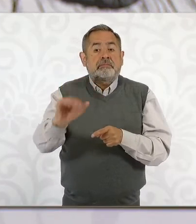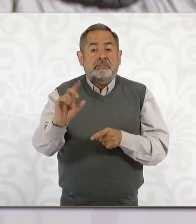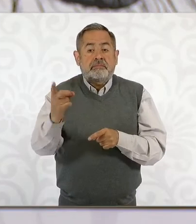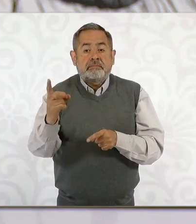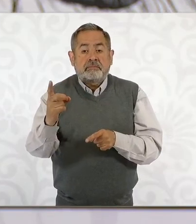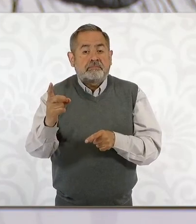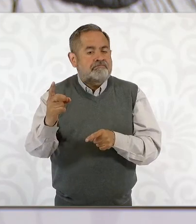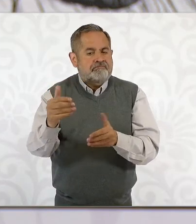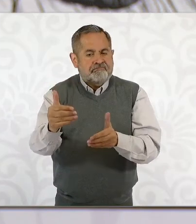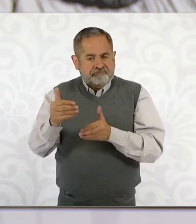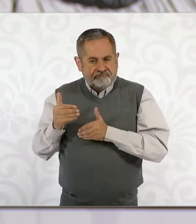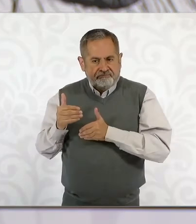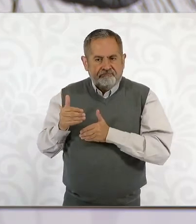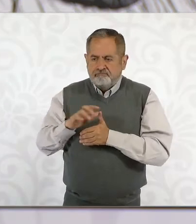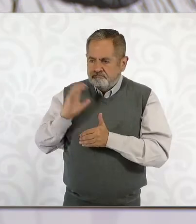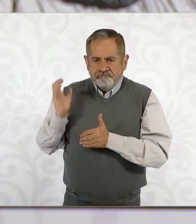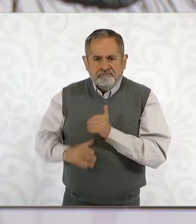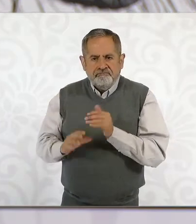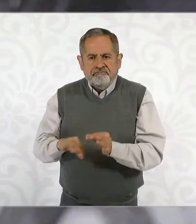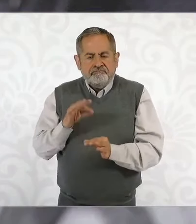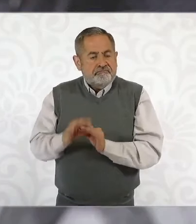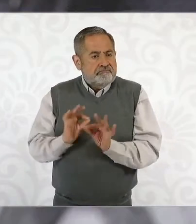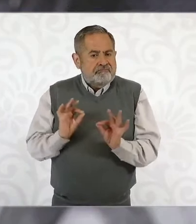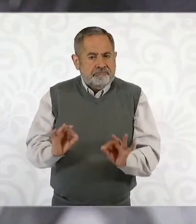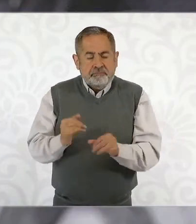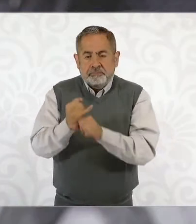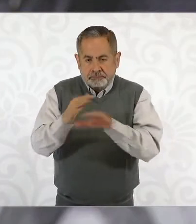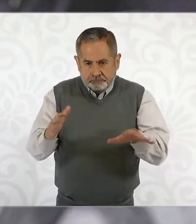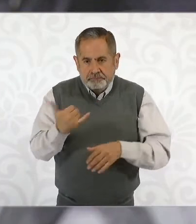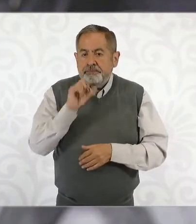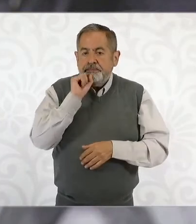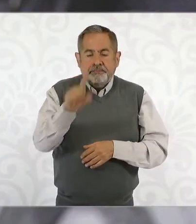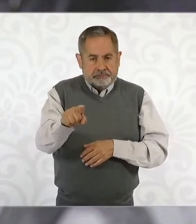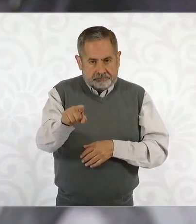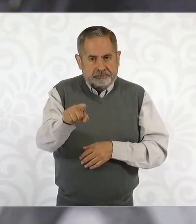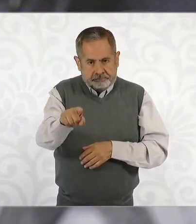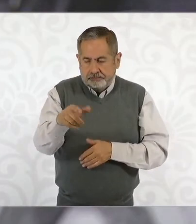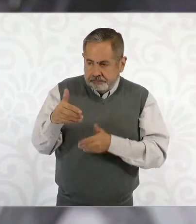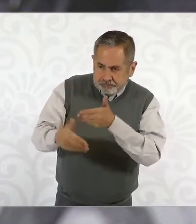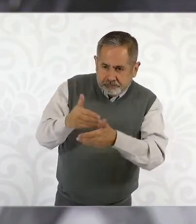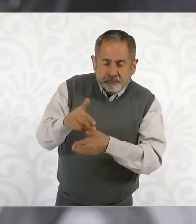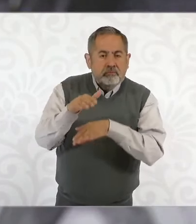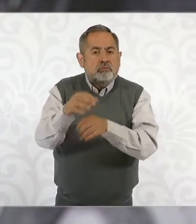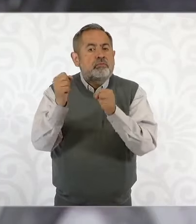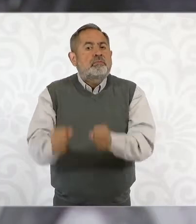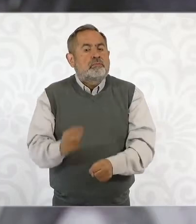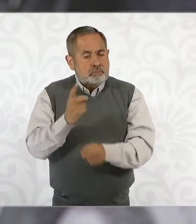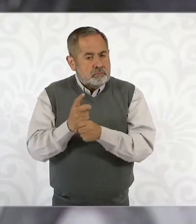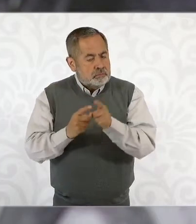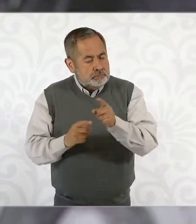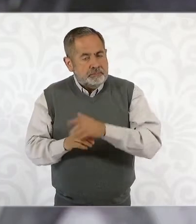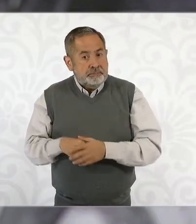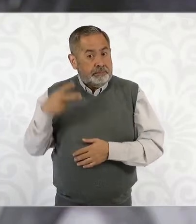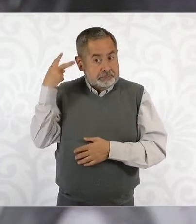se terminó. Entonces vamos a informar de todo ello y también de los avances en seguridad.